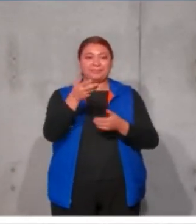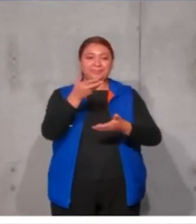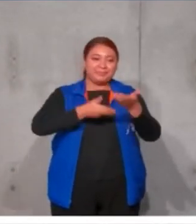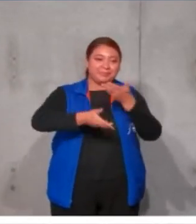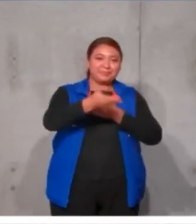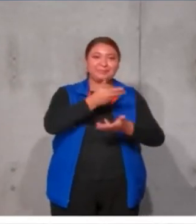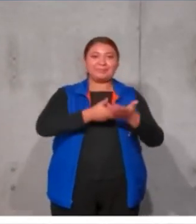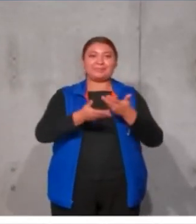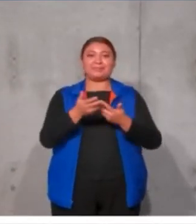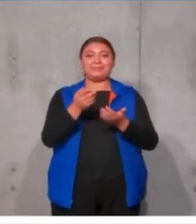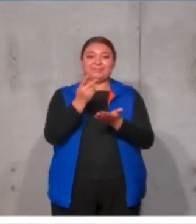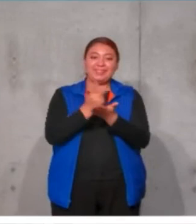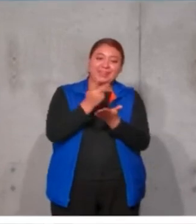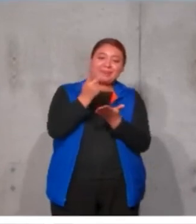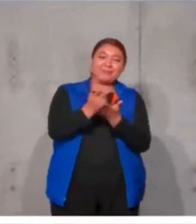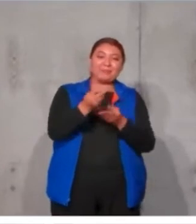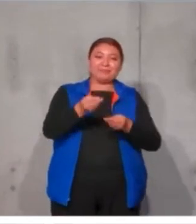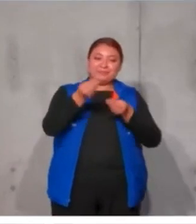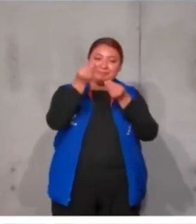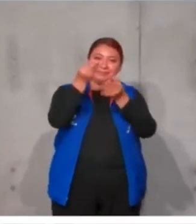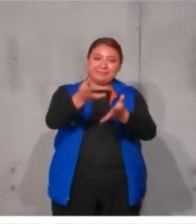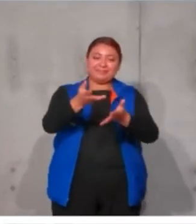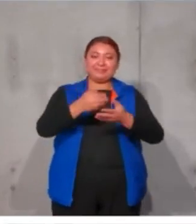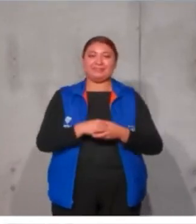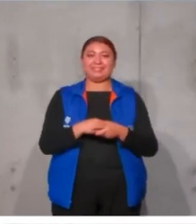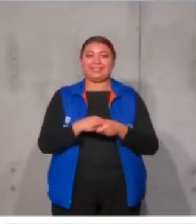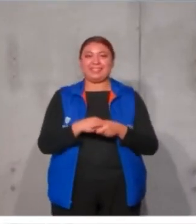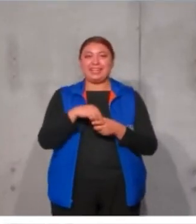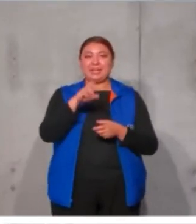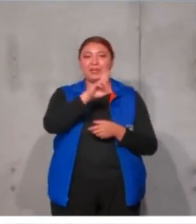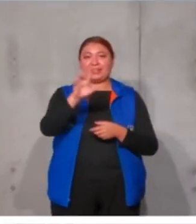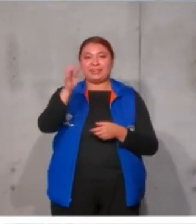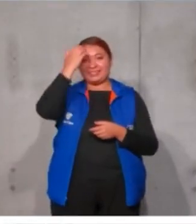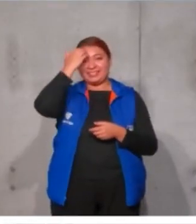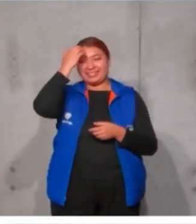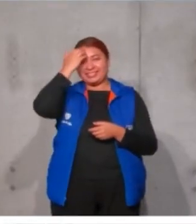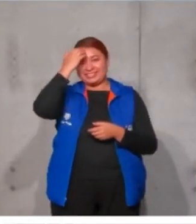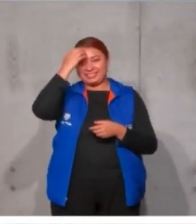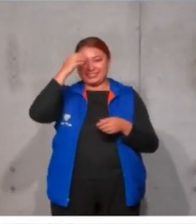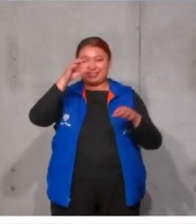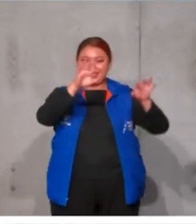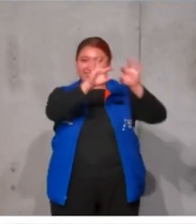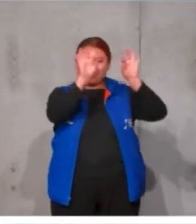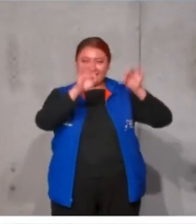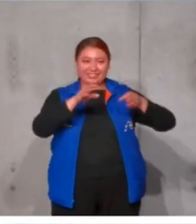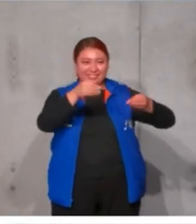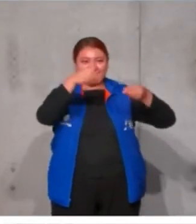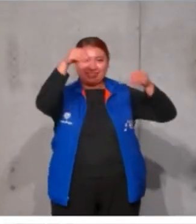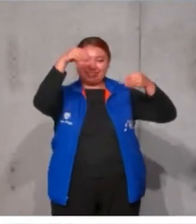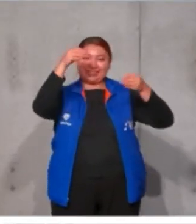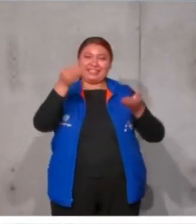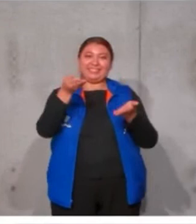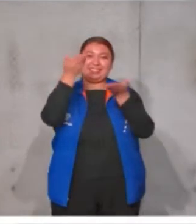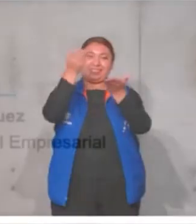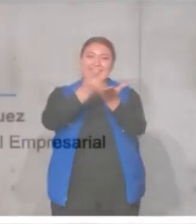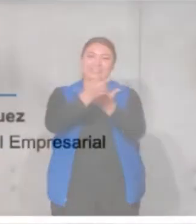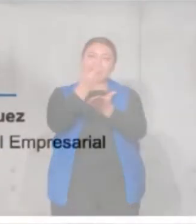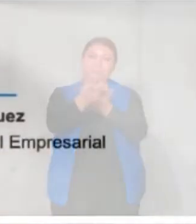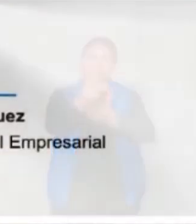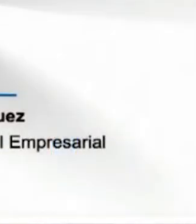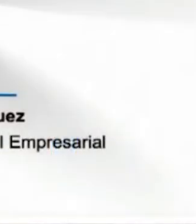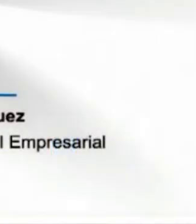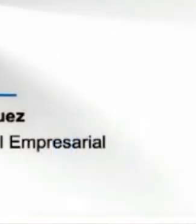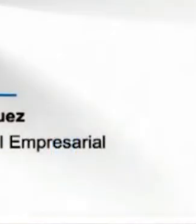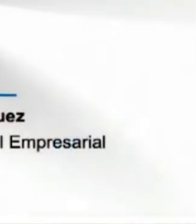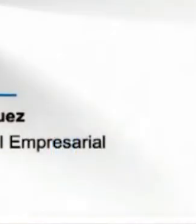por tu participación y te vamos a entregar un reconocimiento virtual que dice,